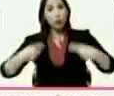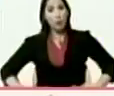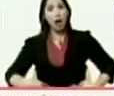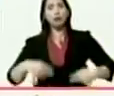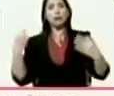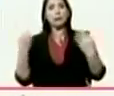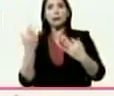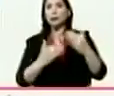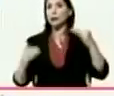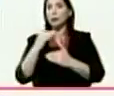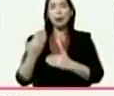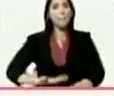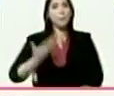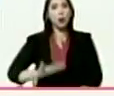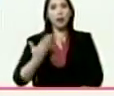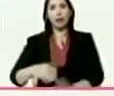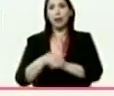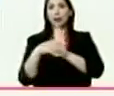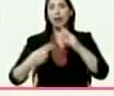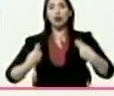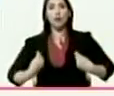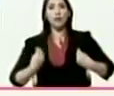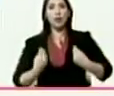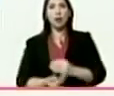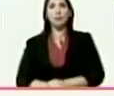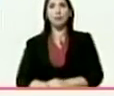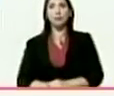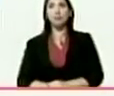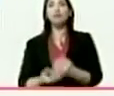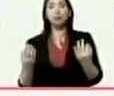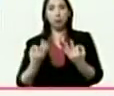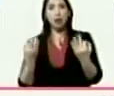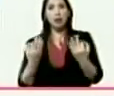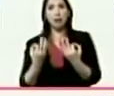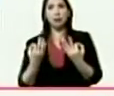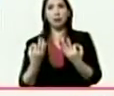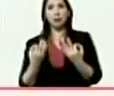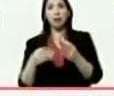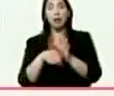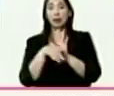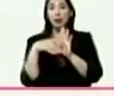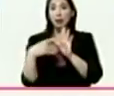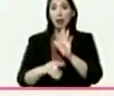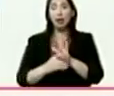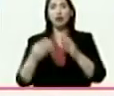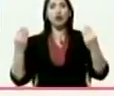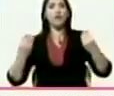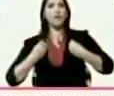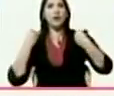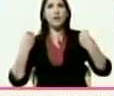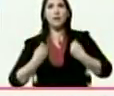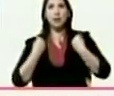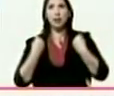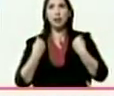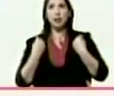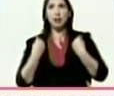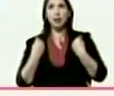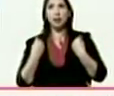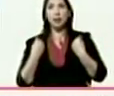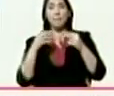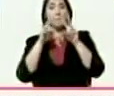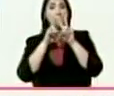más sagrado es el derecho a la vida, es verdad. El derecho a vivir, yo diría, en